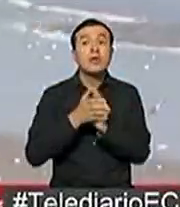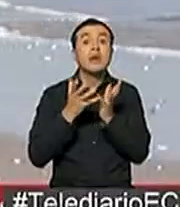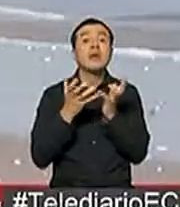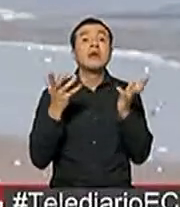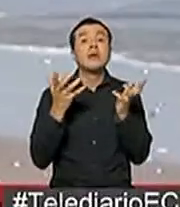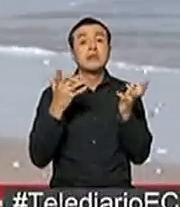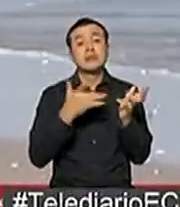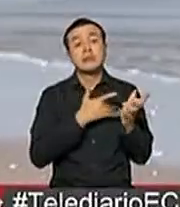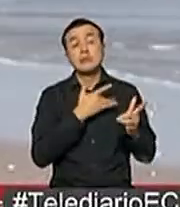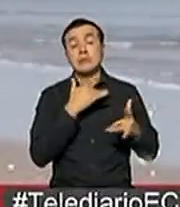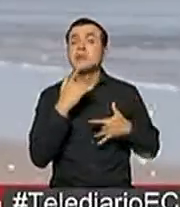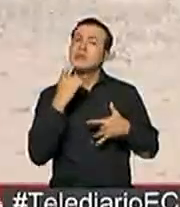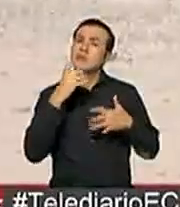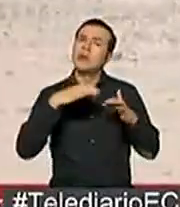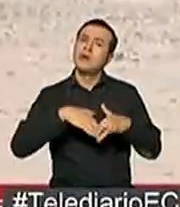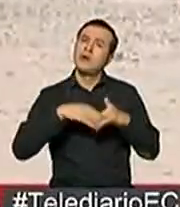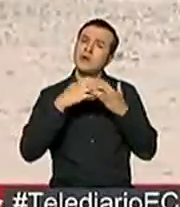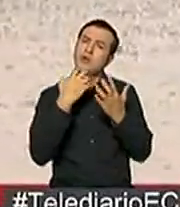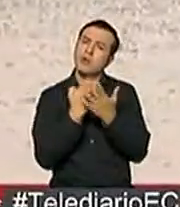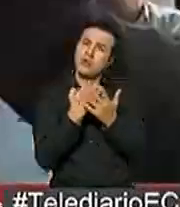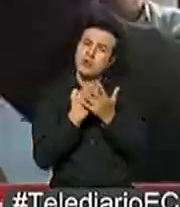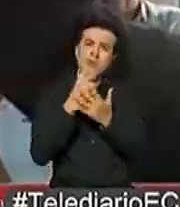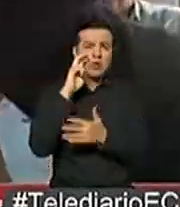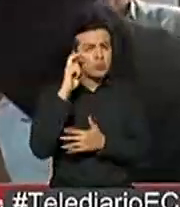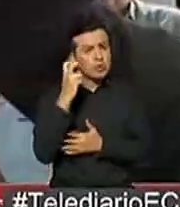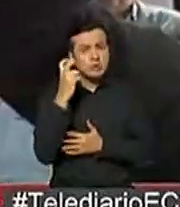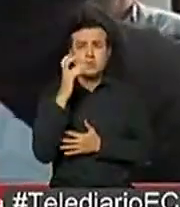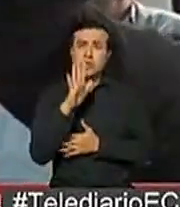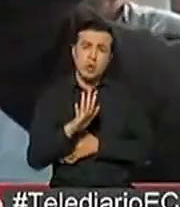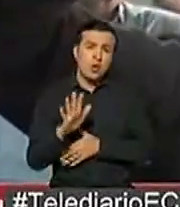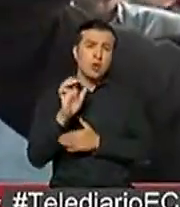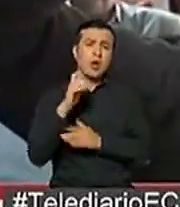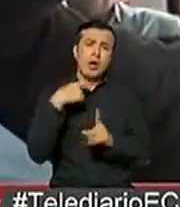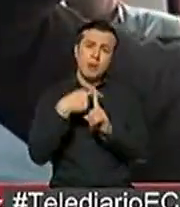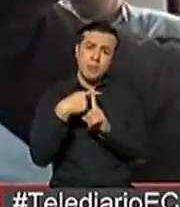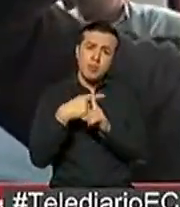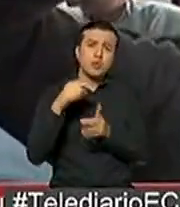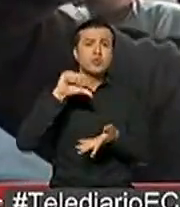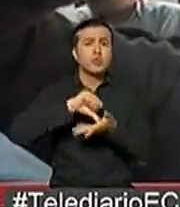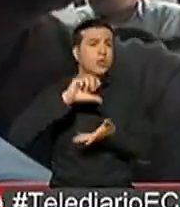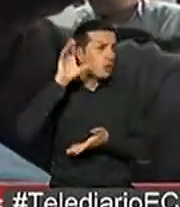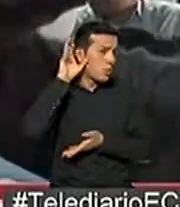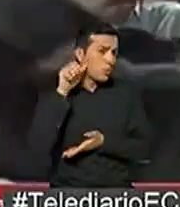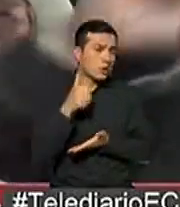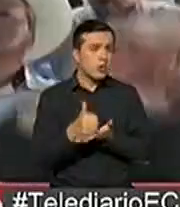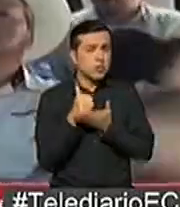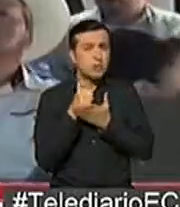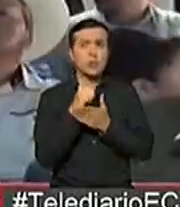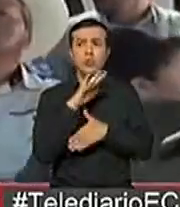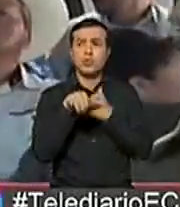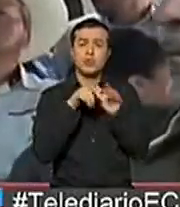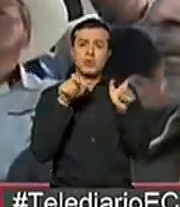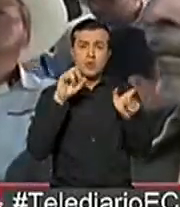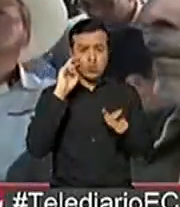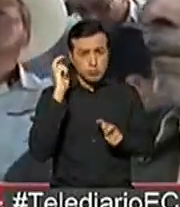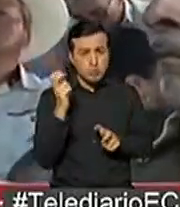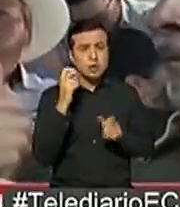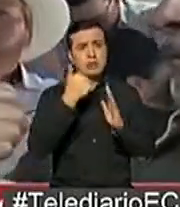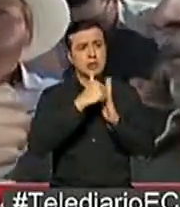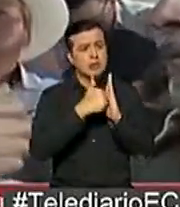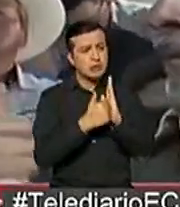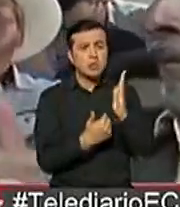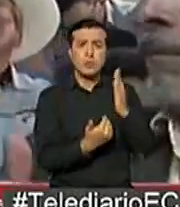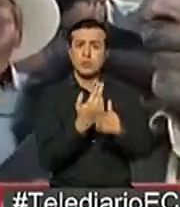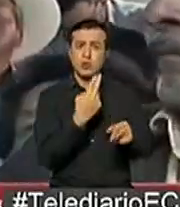optimistas para una recuperación económica bueno para todo el país bueno para la ciudad de cuenca para todos aquellos turistas artesanos